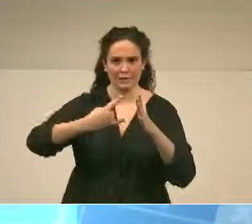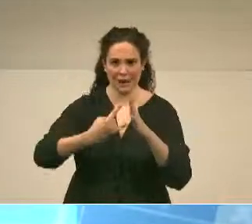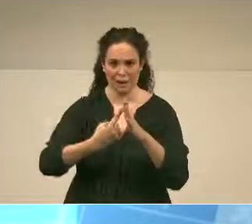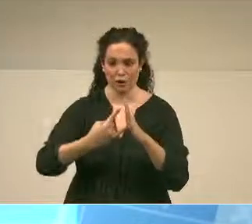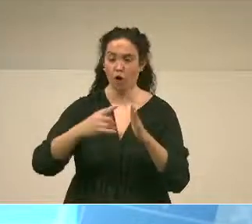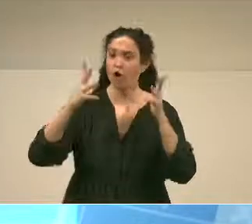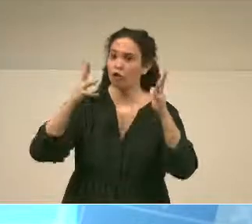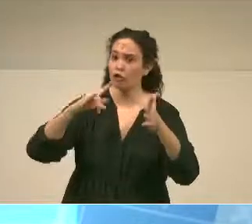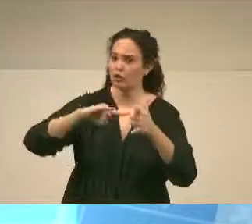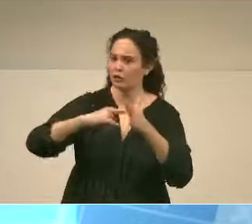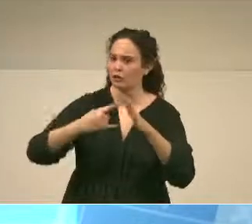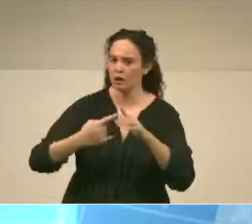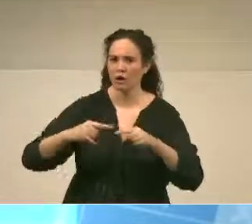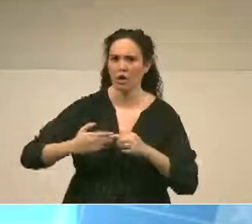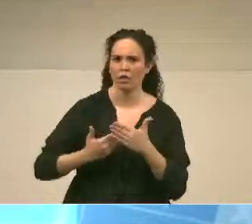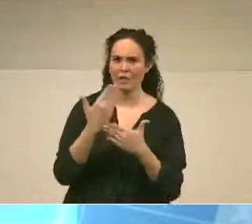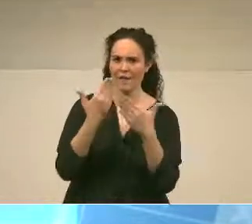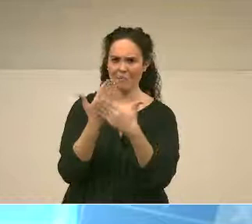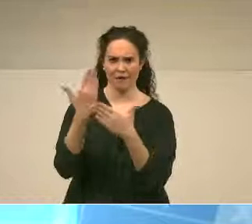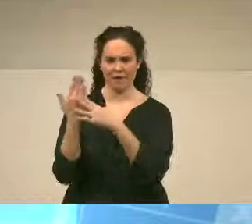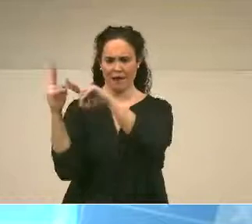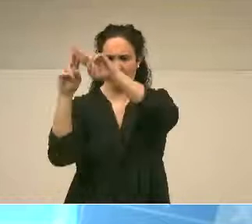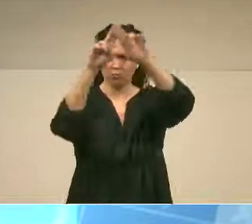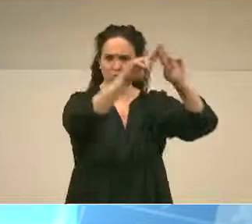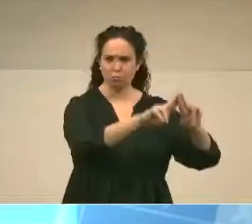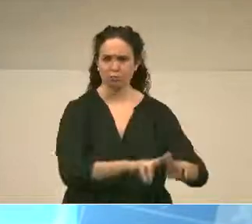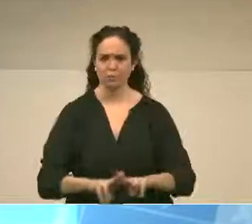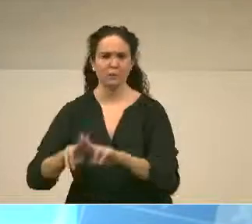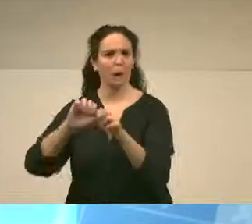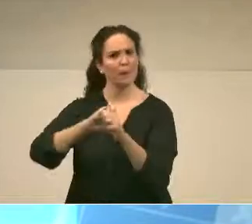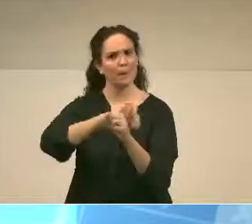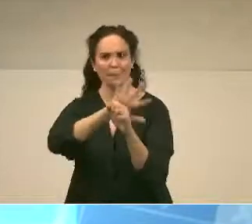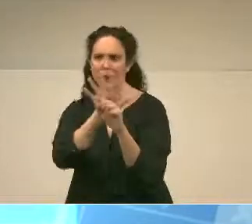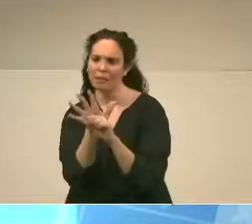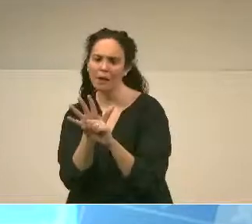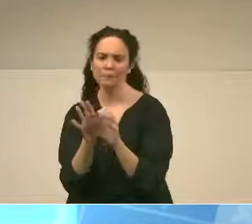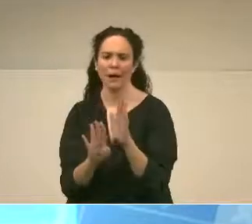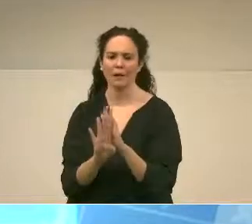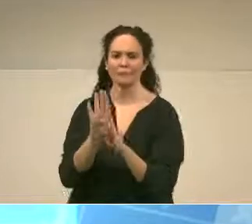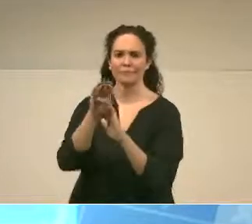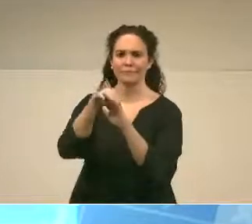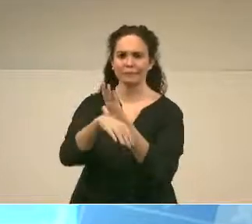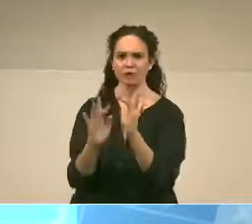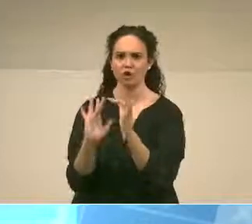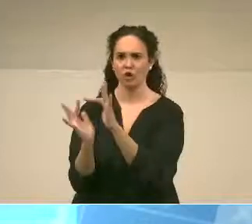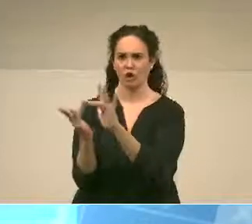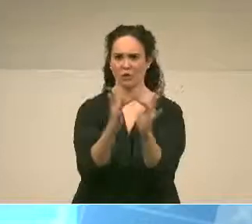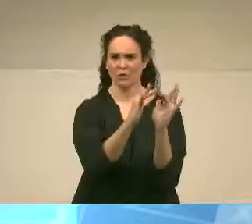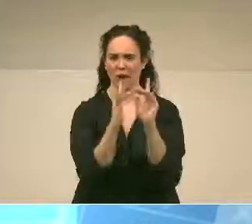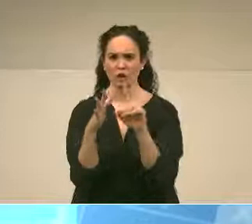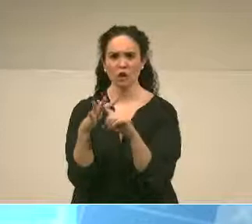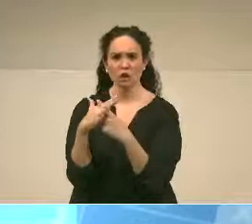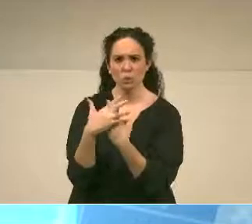análisis diario de cuál es el desarrollo de la pandemia, cuál está siendo su índice de contacto, cuál es la